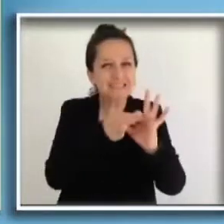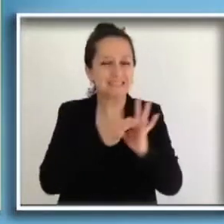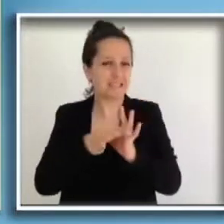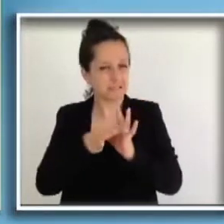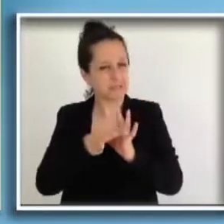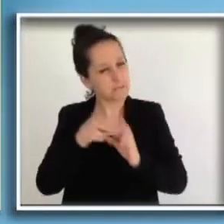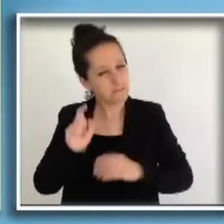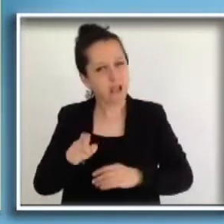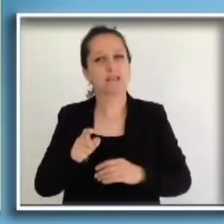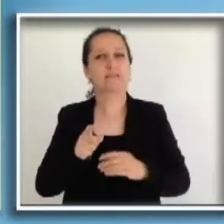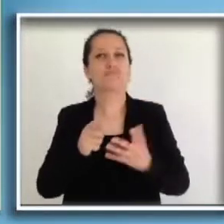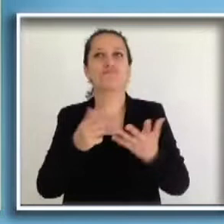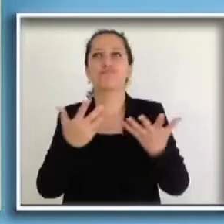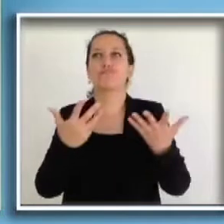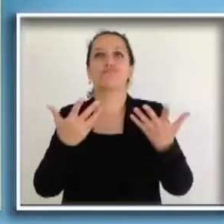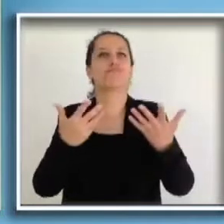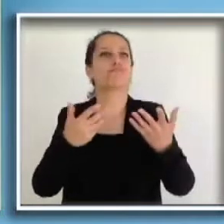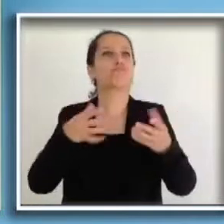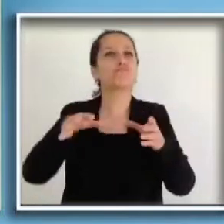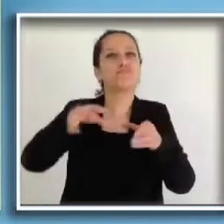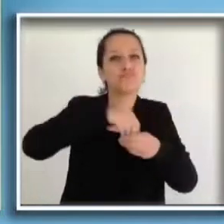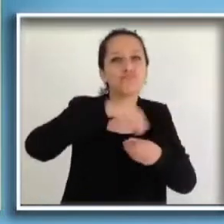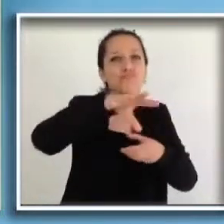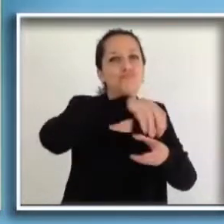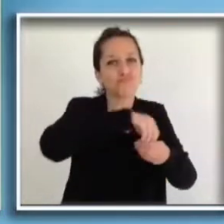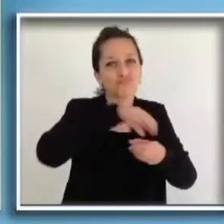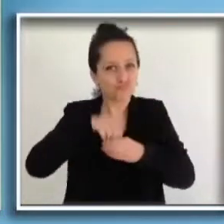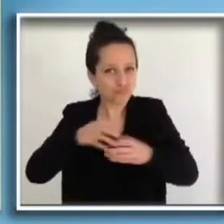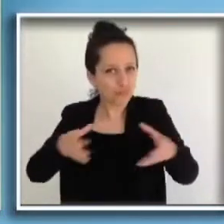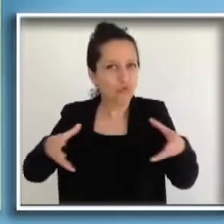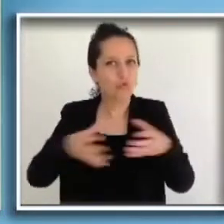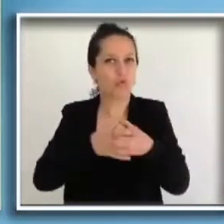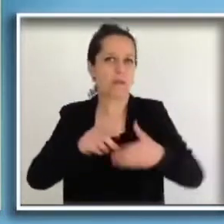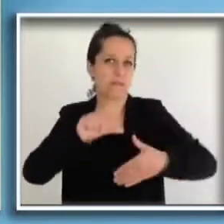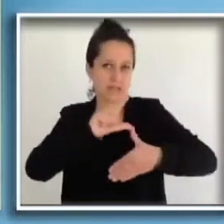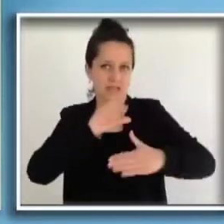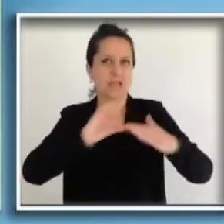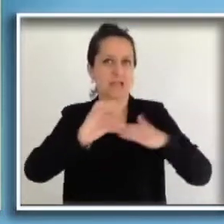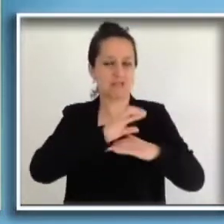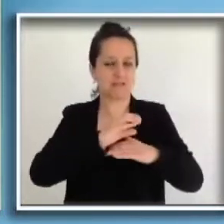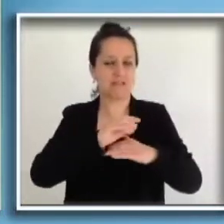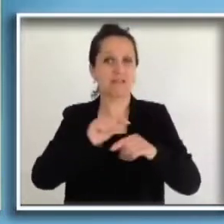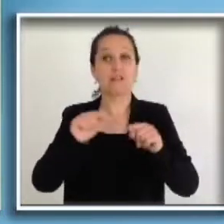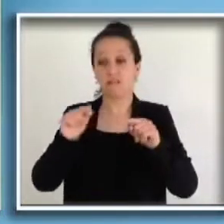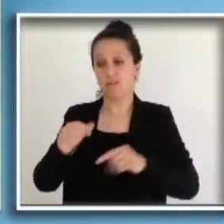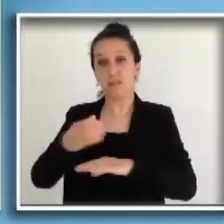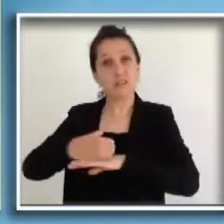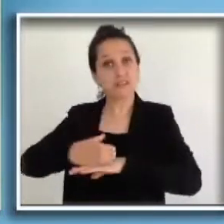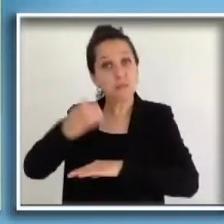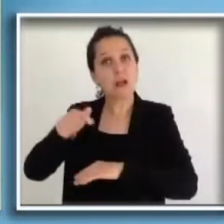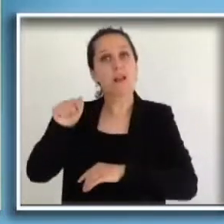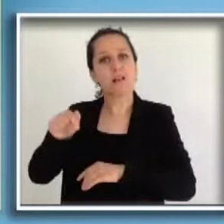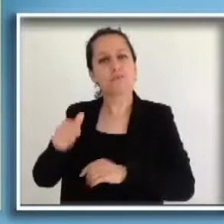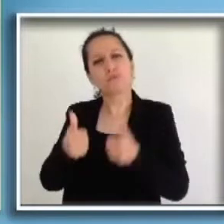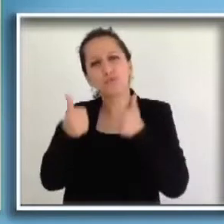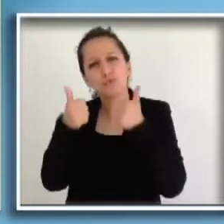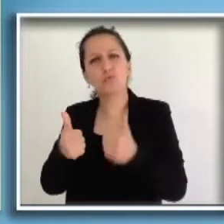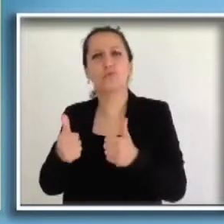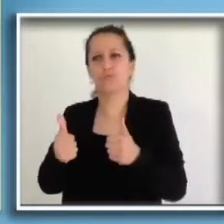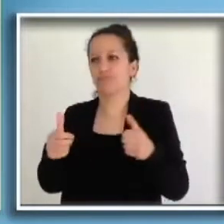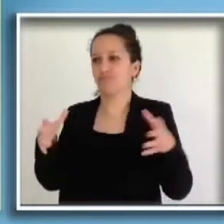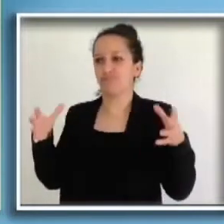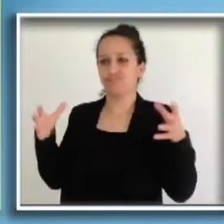iniciativas de integración en América Latina y el Caribe de manera que sepan es un espacio privilegiado para que juntos y juntas